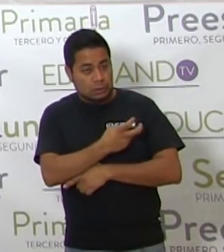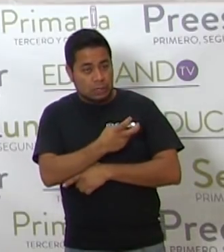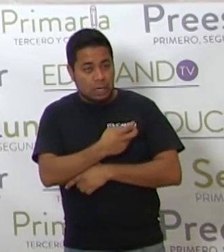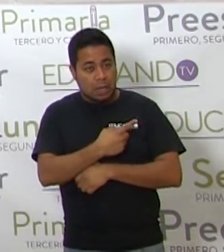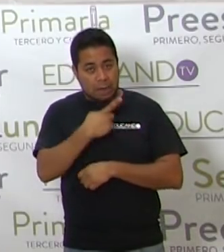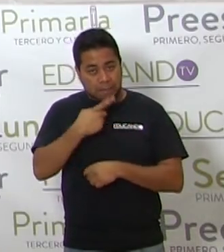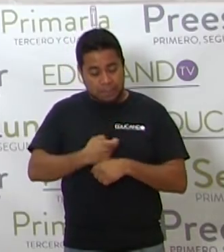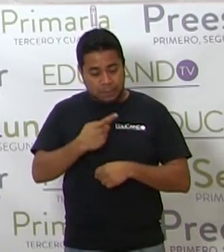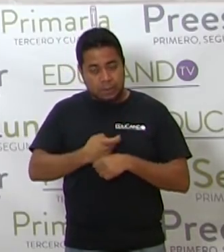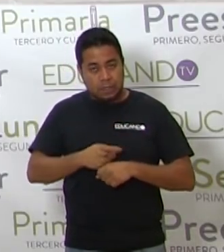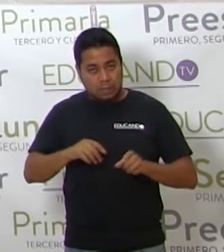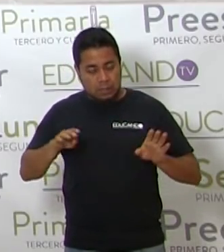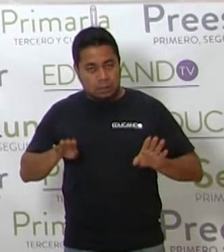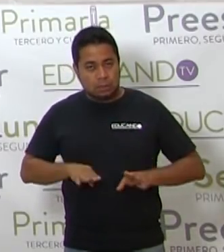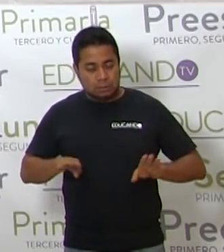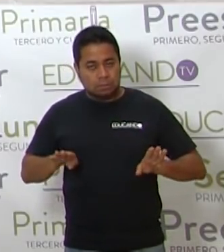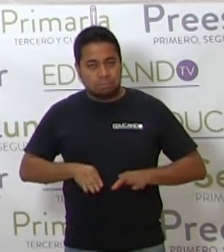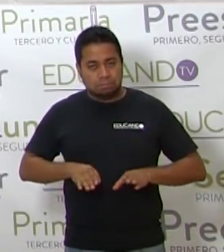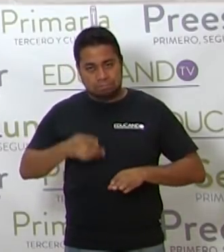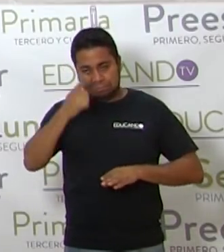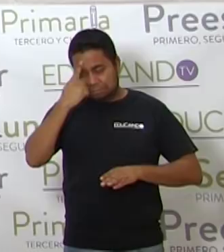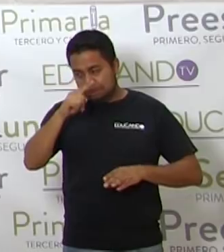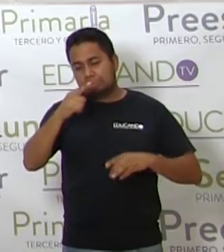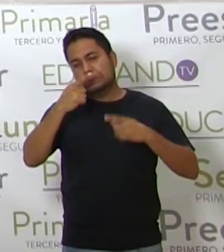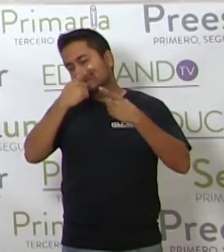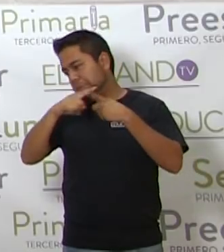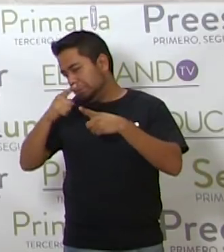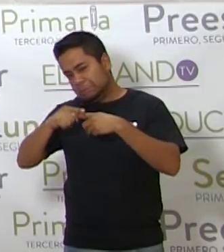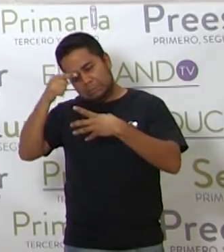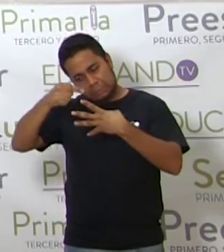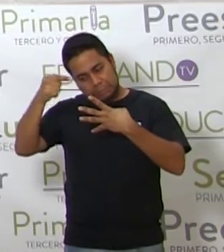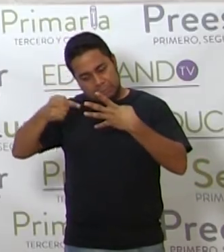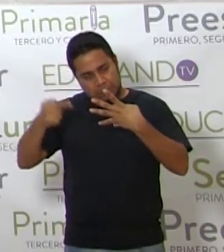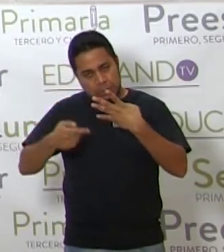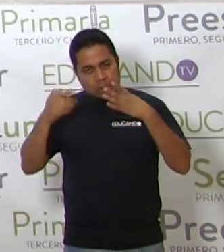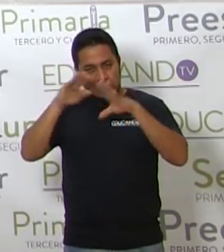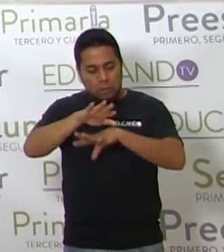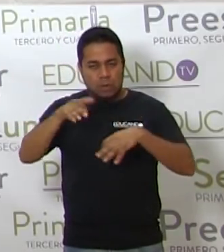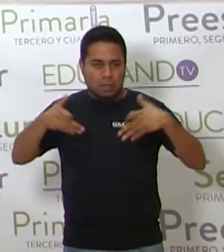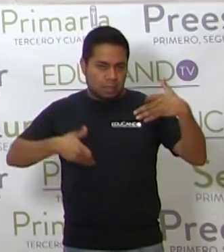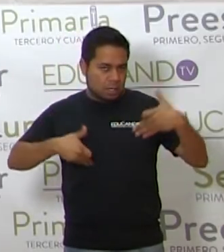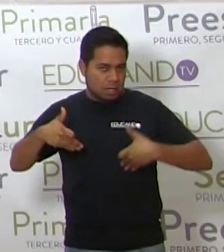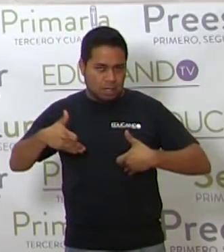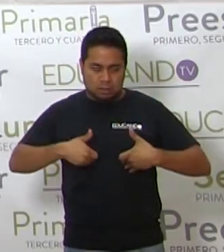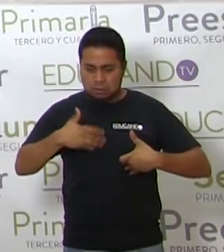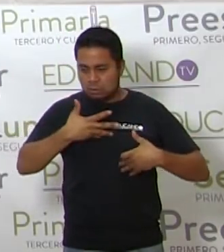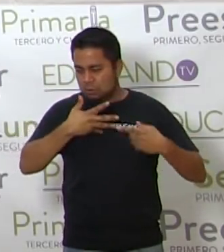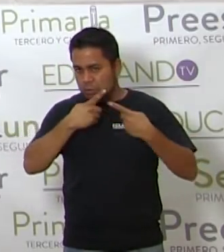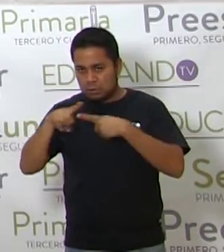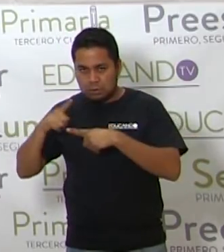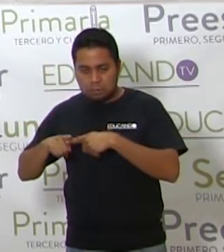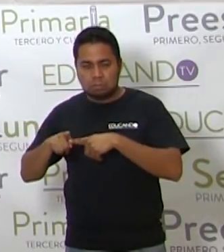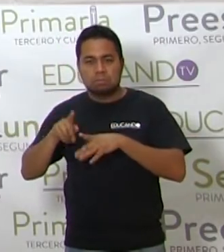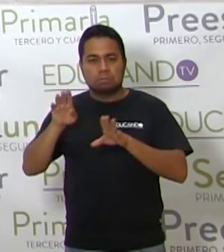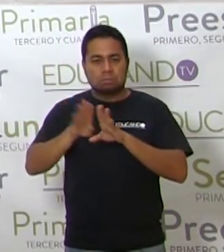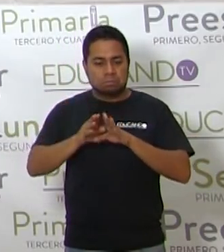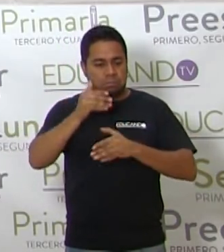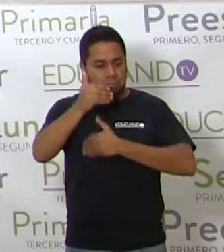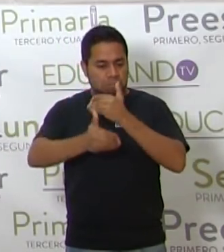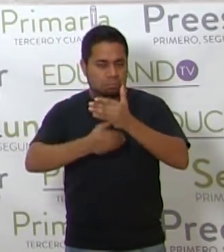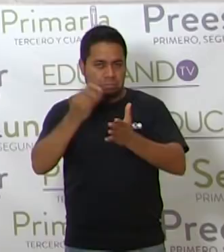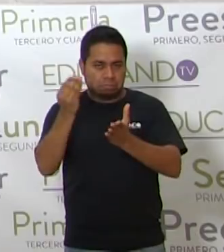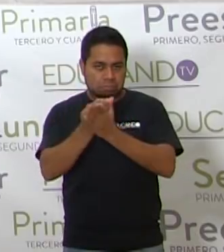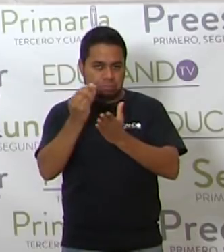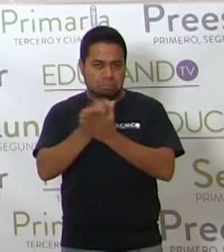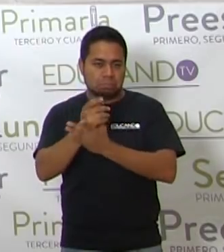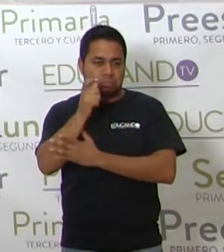primera característica de varias de lo que nos habla una obra de teatro. A lo largo de todas estas sesiones